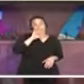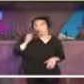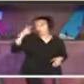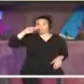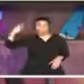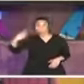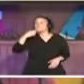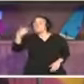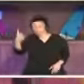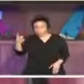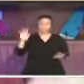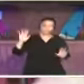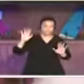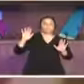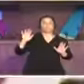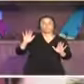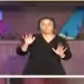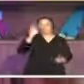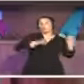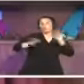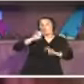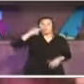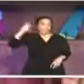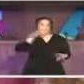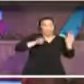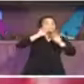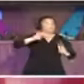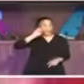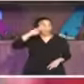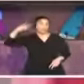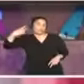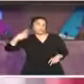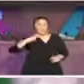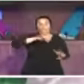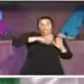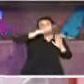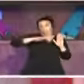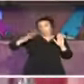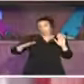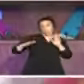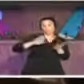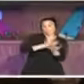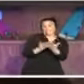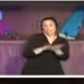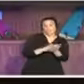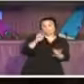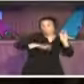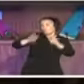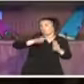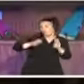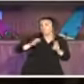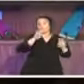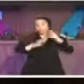ya de paso yo le digo. Busca más Eva, busca más Eva, ponte Gran Canaria a pasar una churre. Busca más